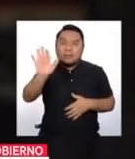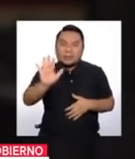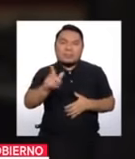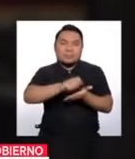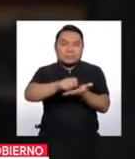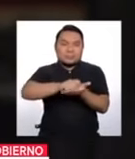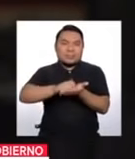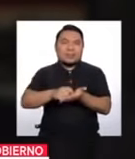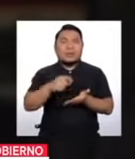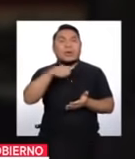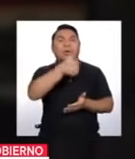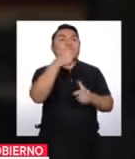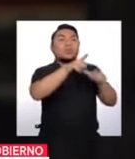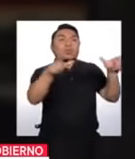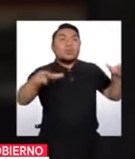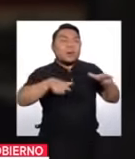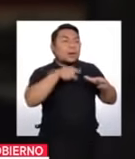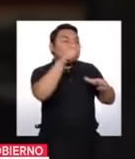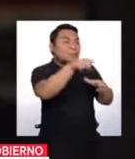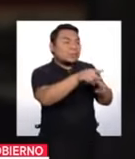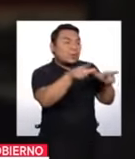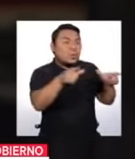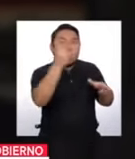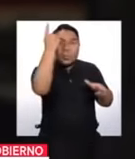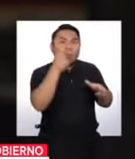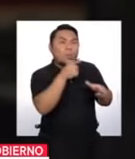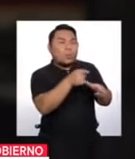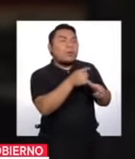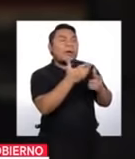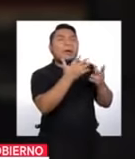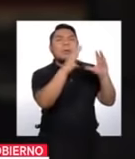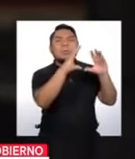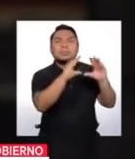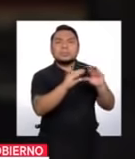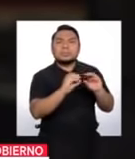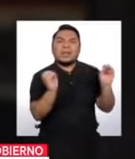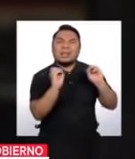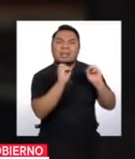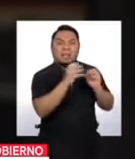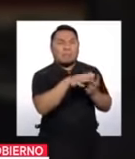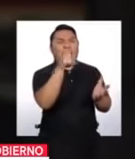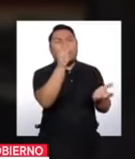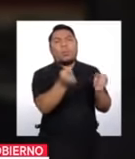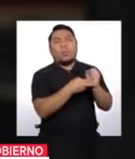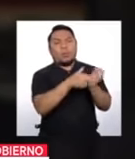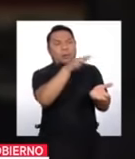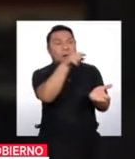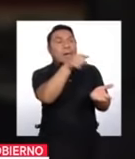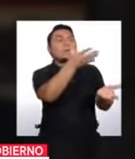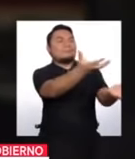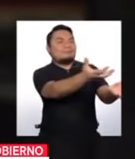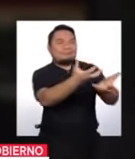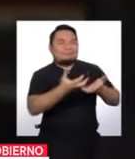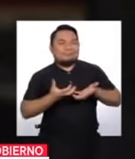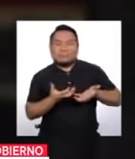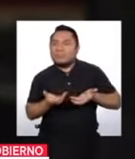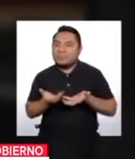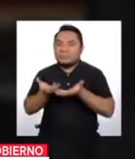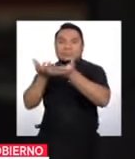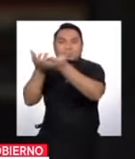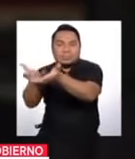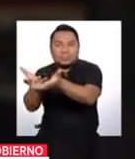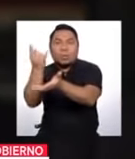movilizamos recursos de otros lugares hacia aquellos espacios donde se requieren con mayor